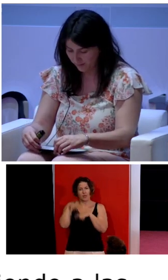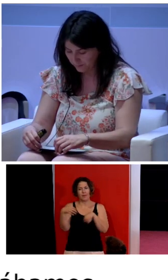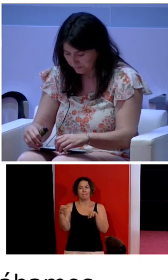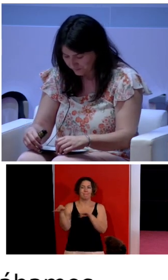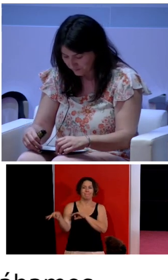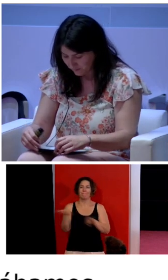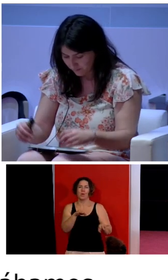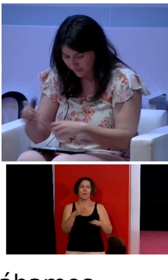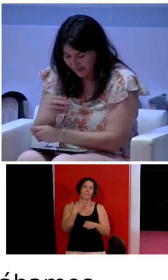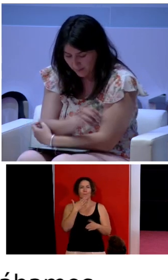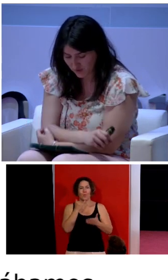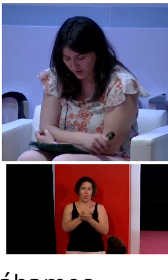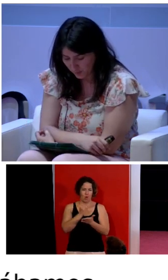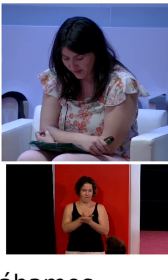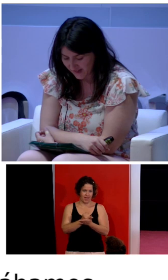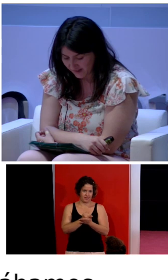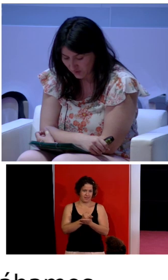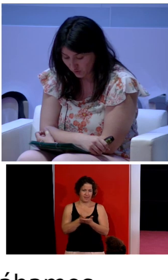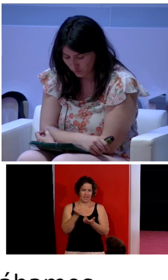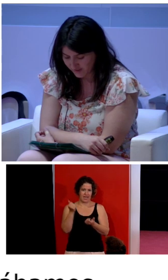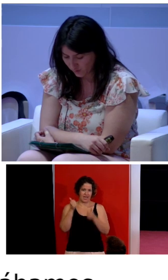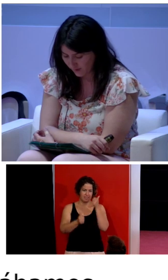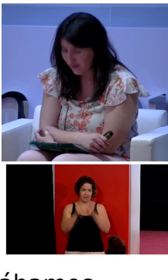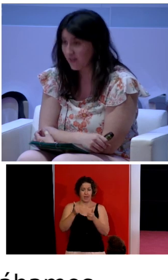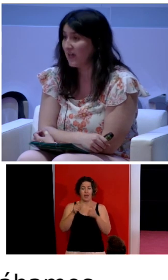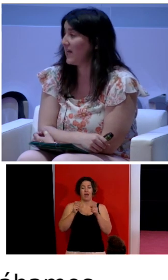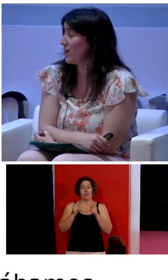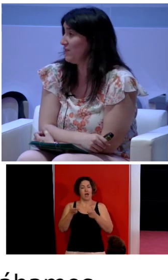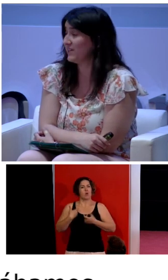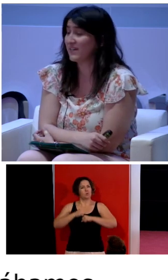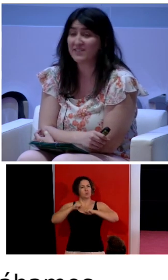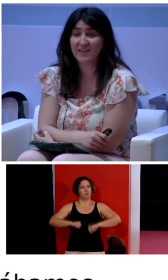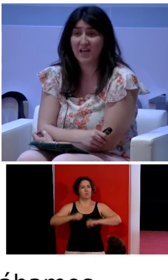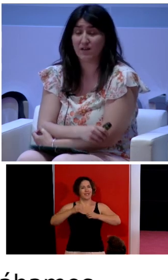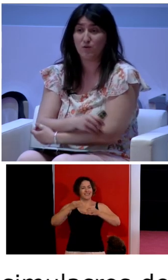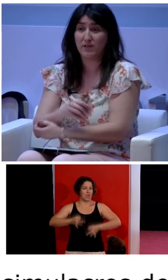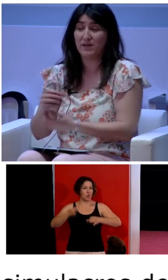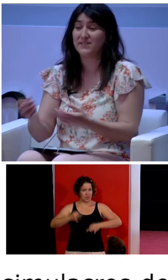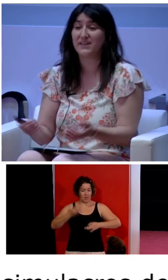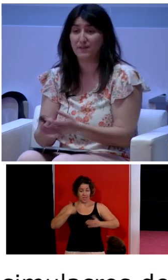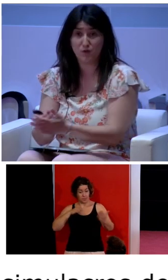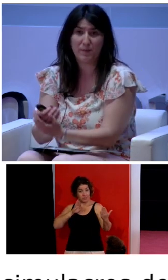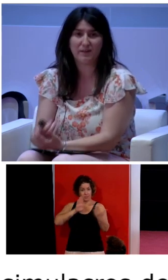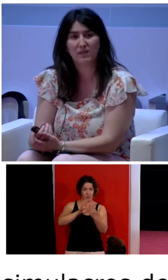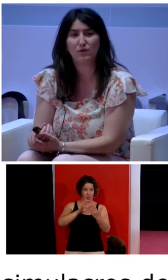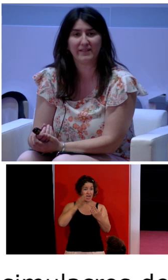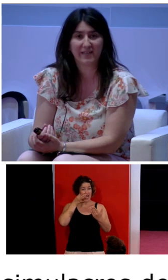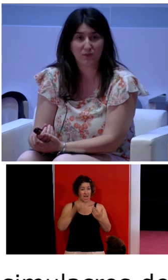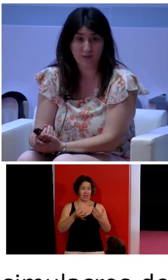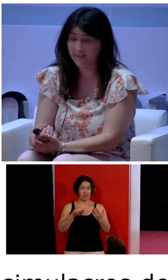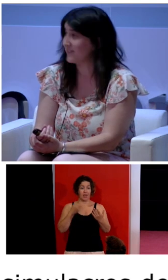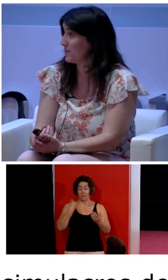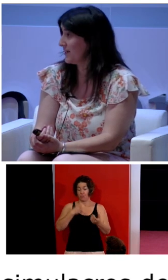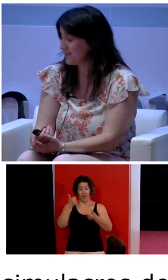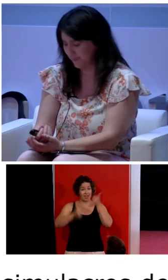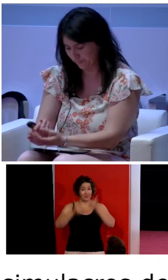examen para que las personas pudieran adquirir soltura y seguridad a la hora de enfrentarse a lo que iban a ser ejercicios parecidos el día que